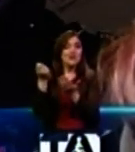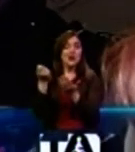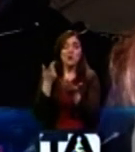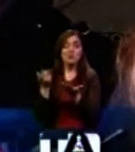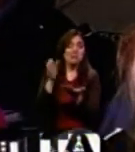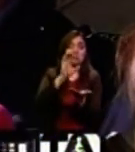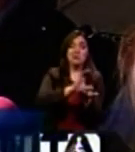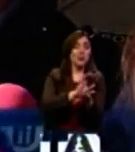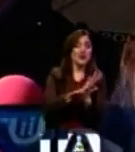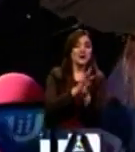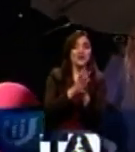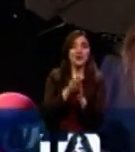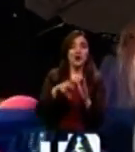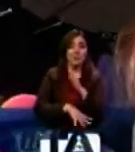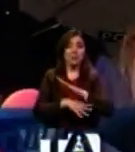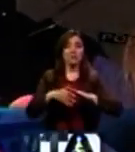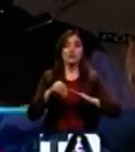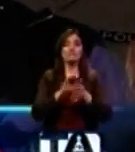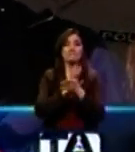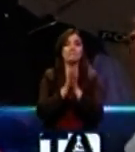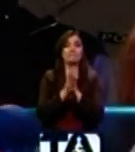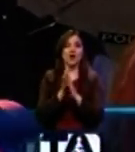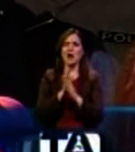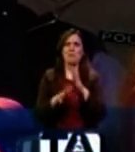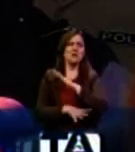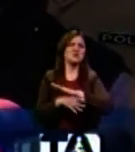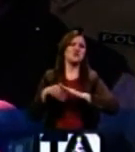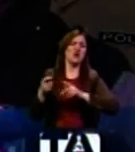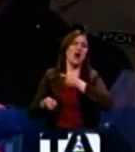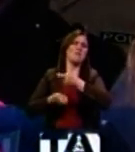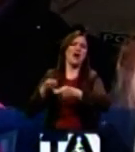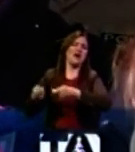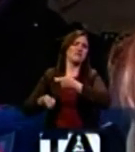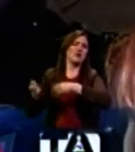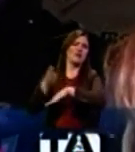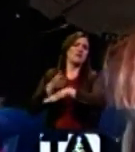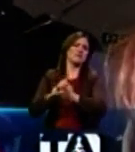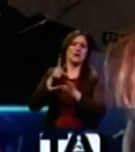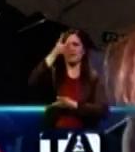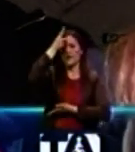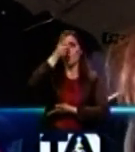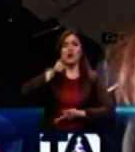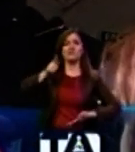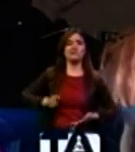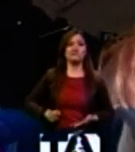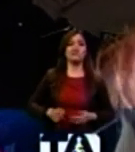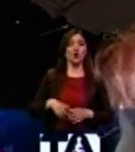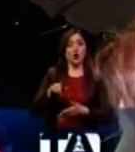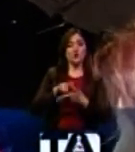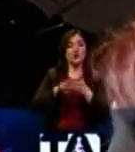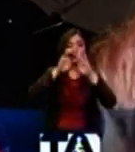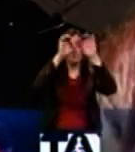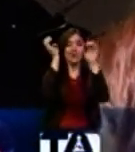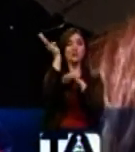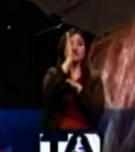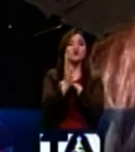había crudo para la refinería, porque estaba comprometido el petróleo para pagar la deuda a los chinos, resolvieron contratar con